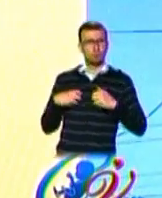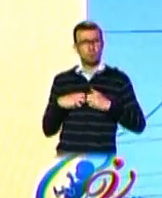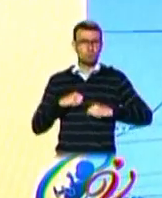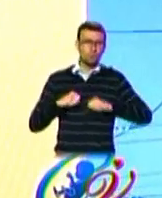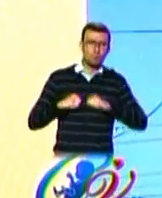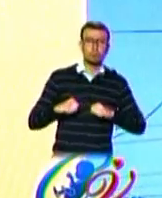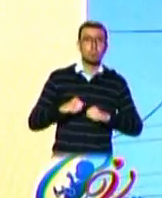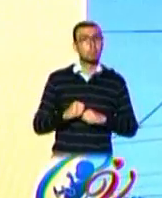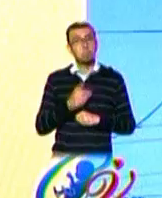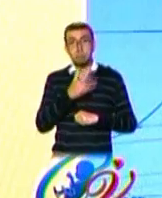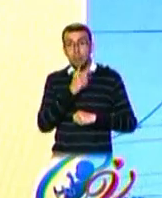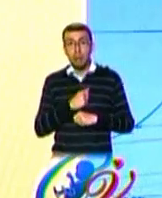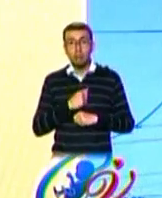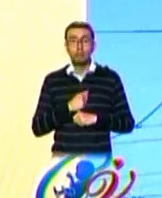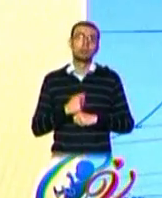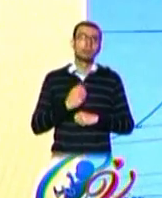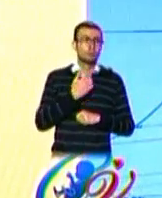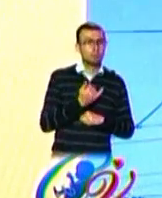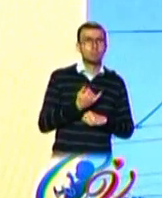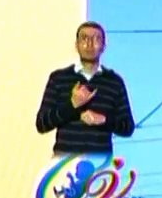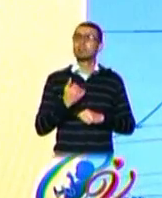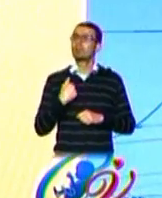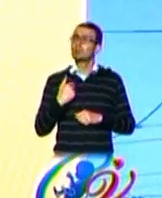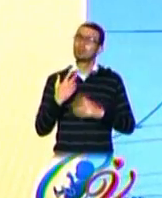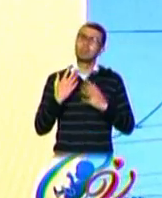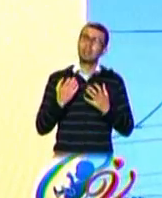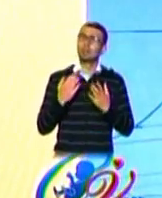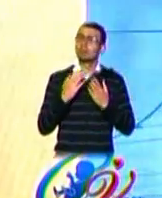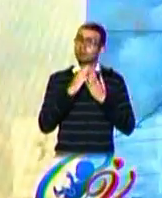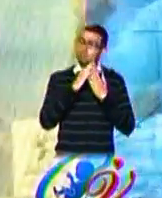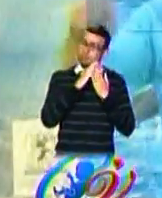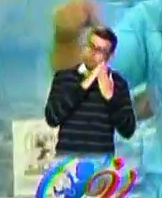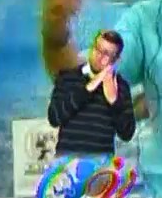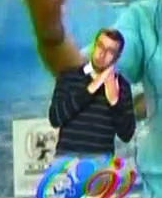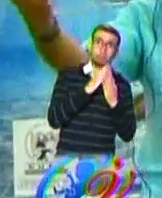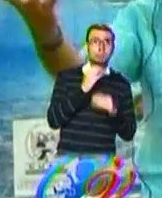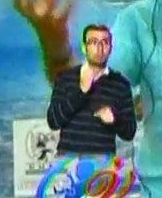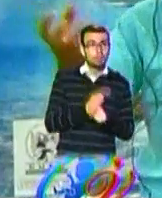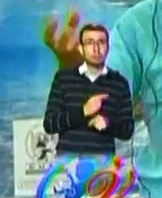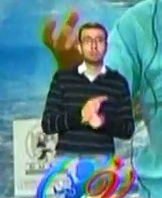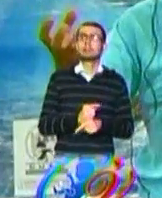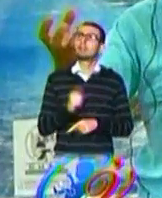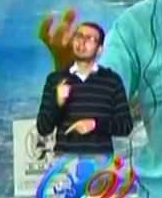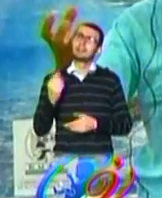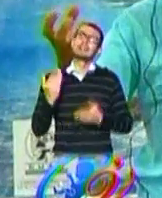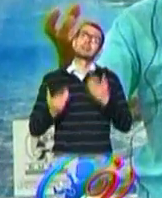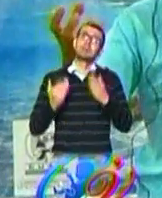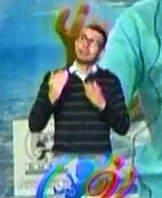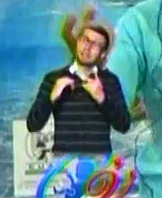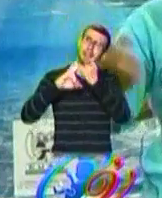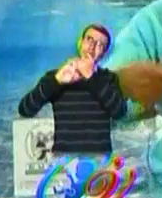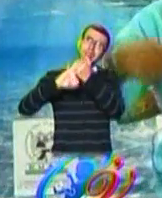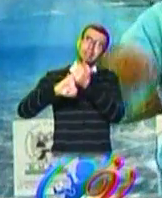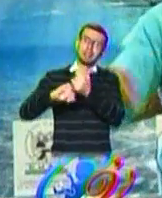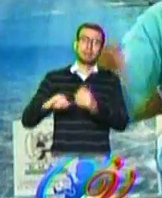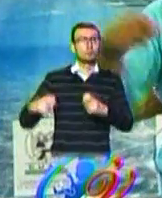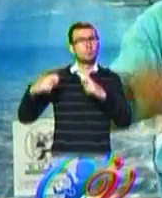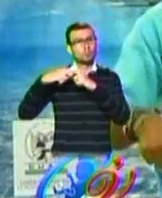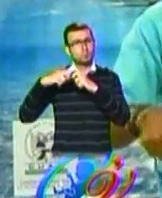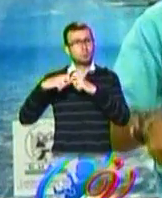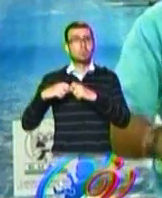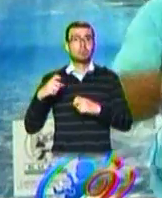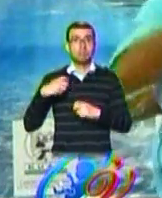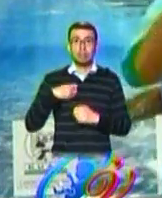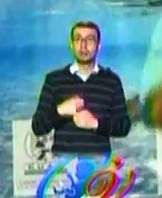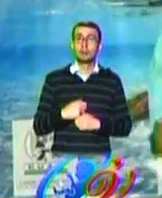que, ¿qué será que yo me levanto y me quiero volver a acostar en el mismo sitio? Porque es que crea dependencia. Y entonces yo voy, ¿y dónde